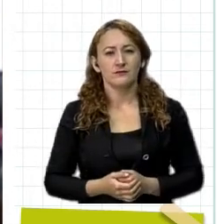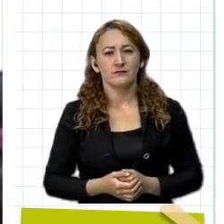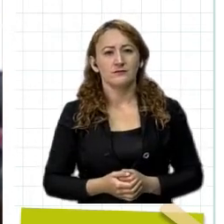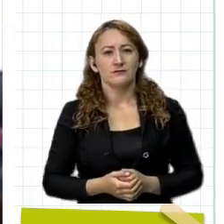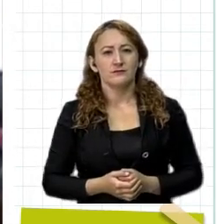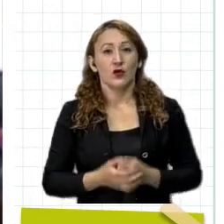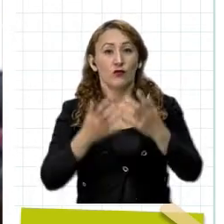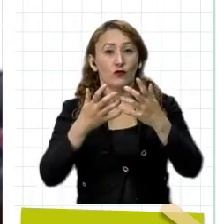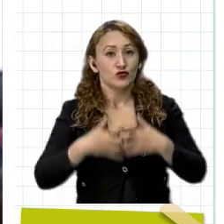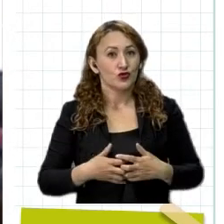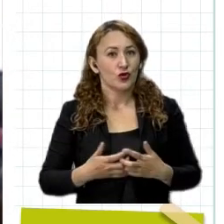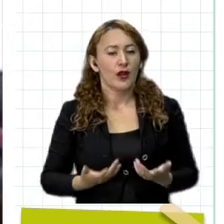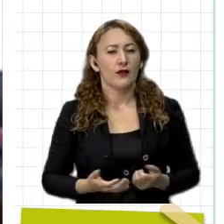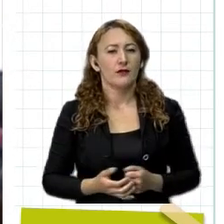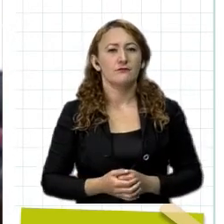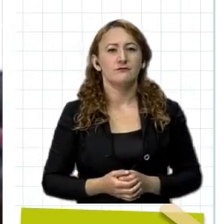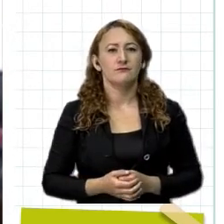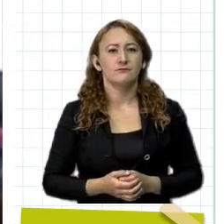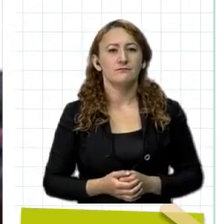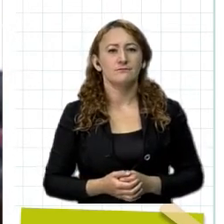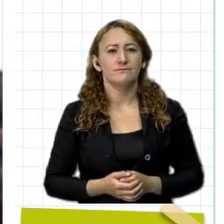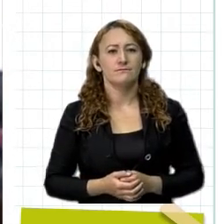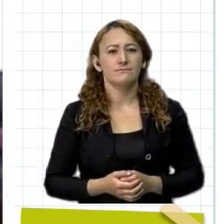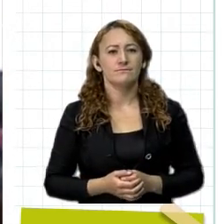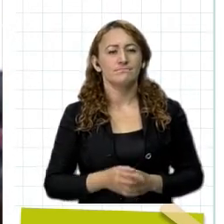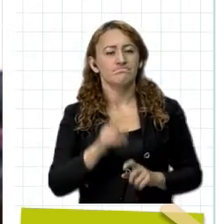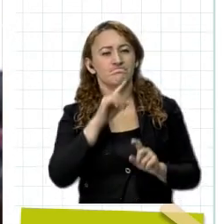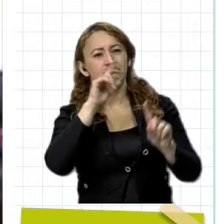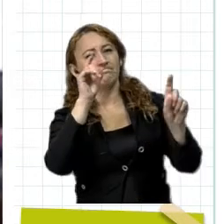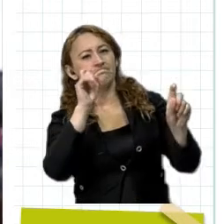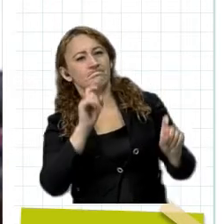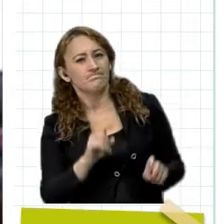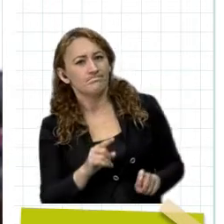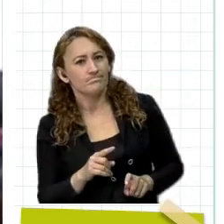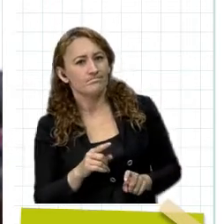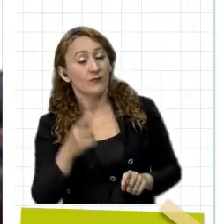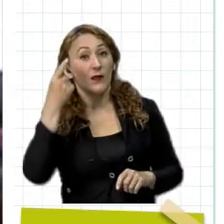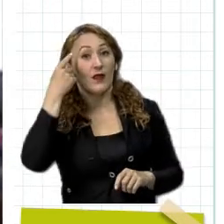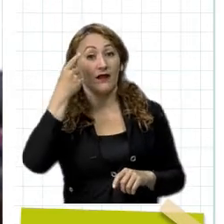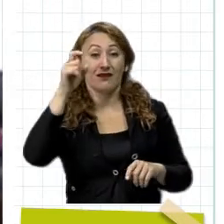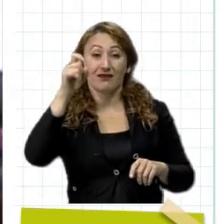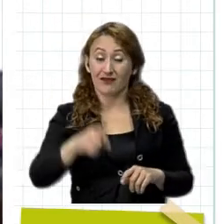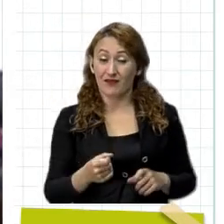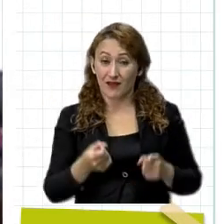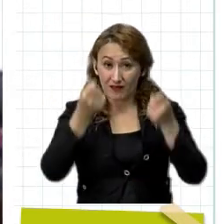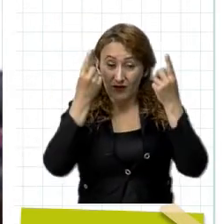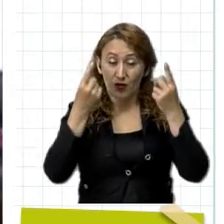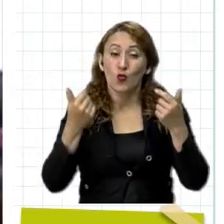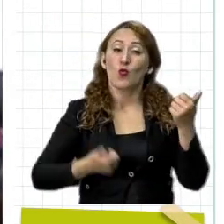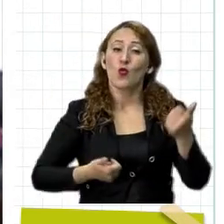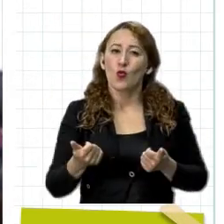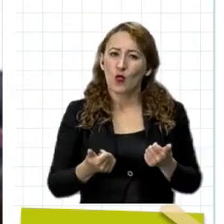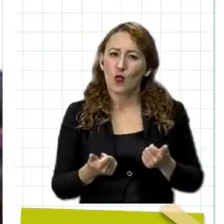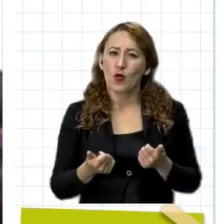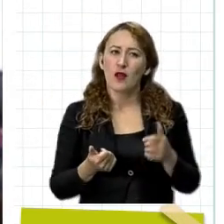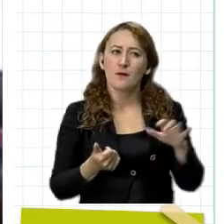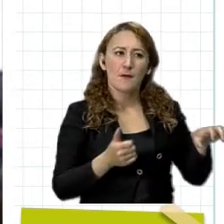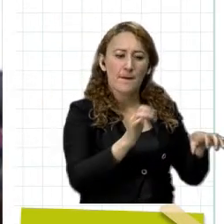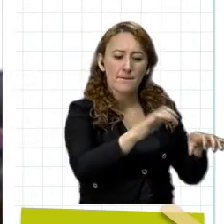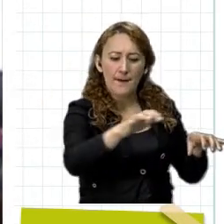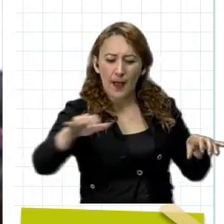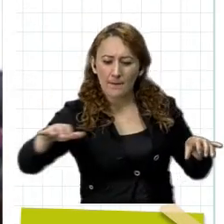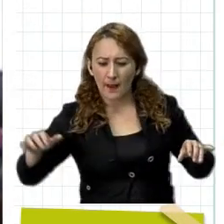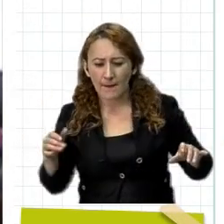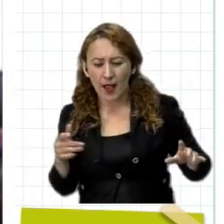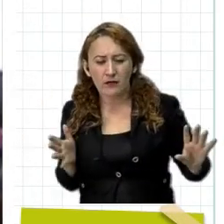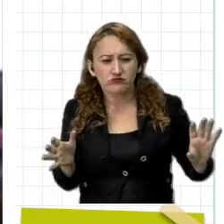Nos lo preguntamos. Para pensar estos casos, necesitamos acudir al marco comprensivo de la interseccionalidad y de la dominación cruzada